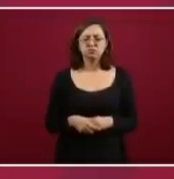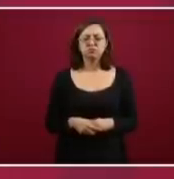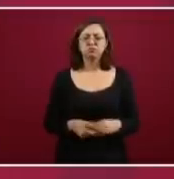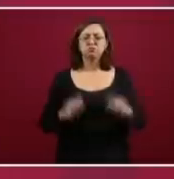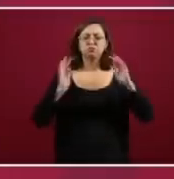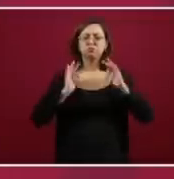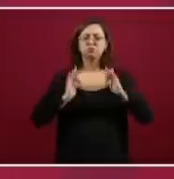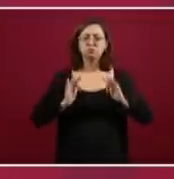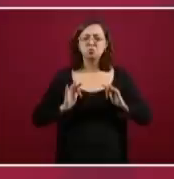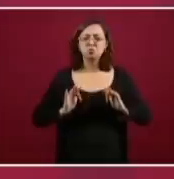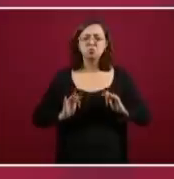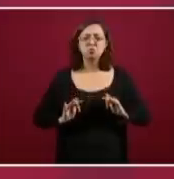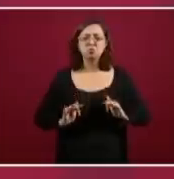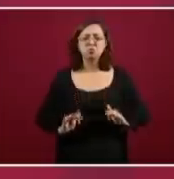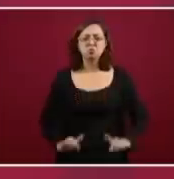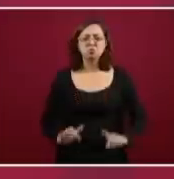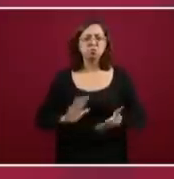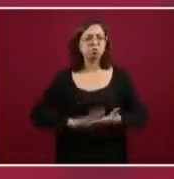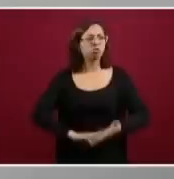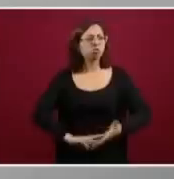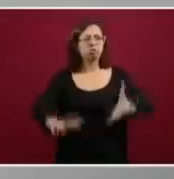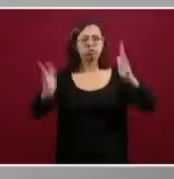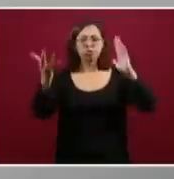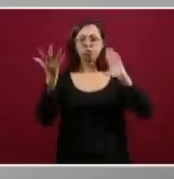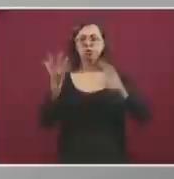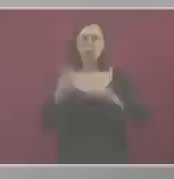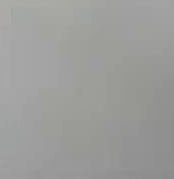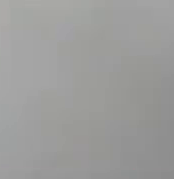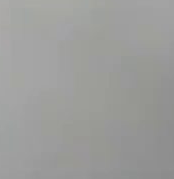tranquilidad sin violencia